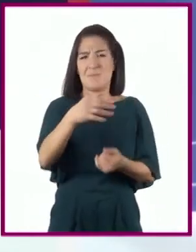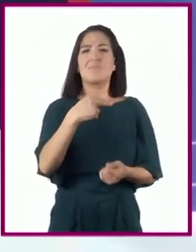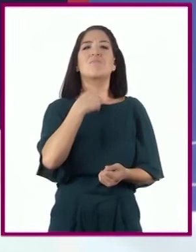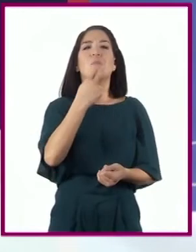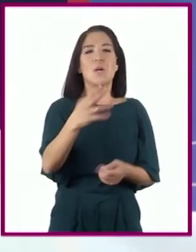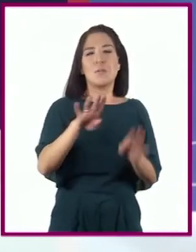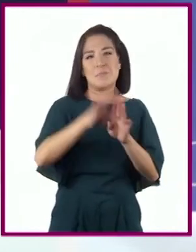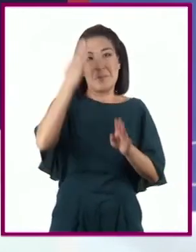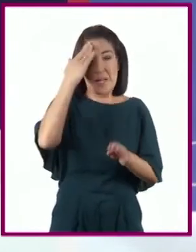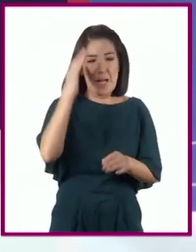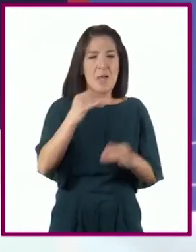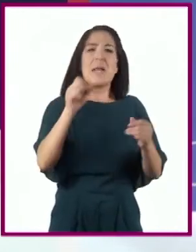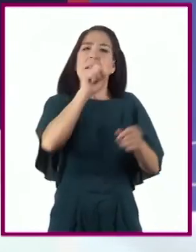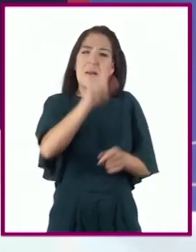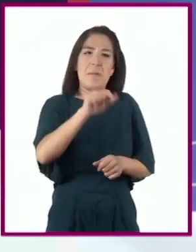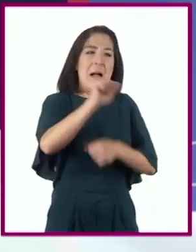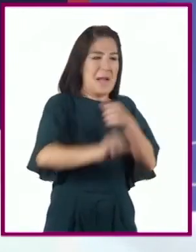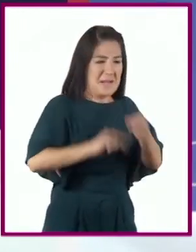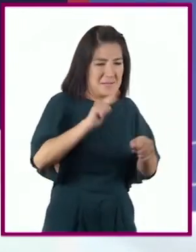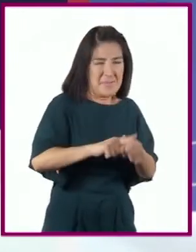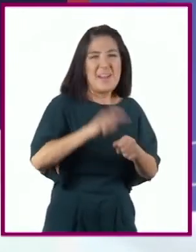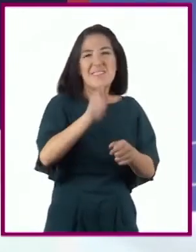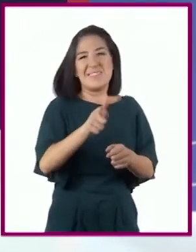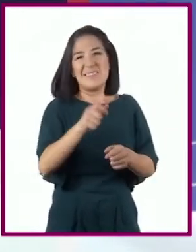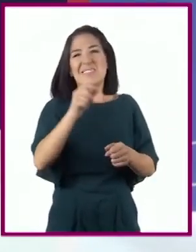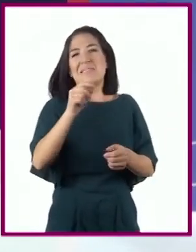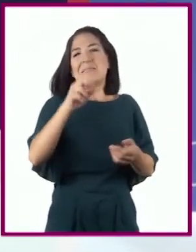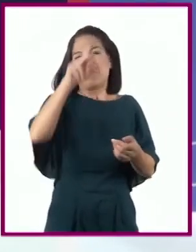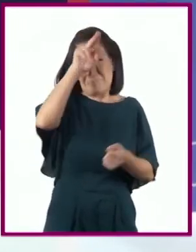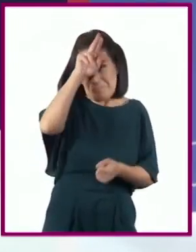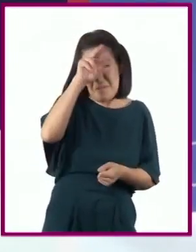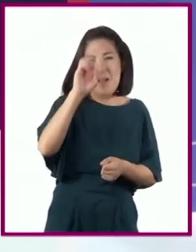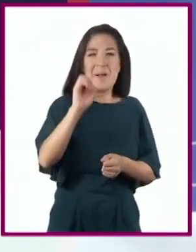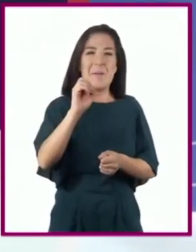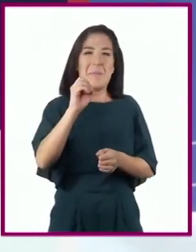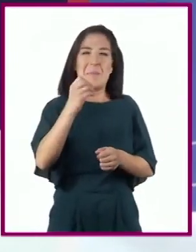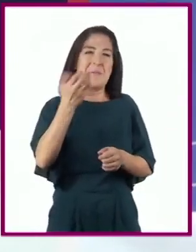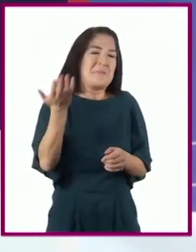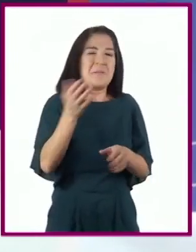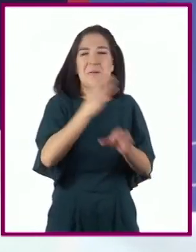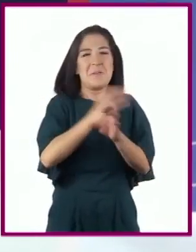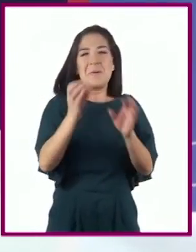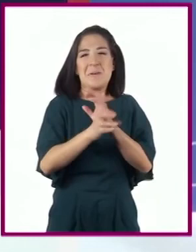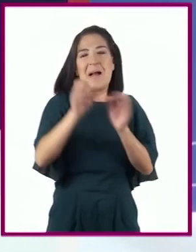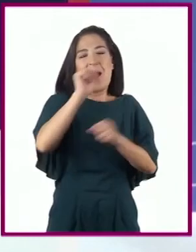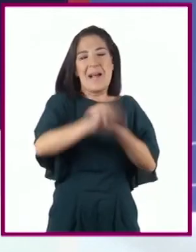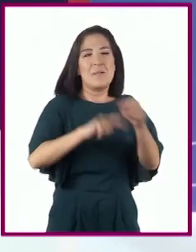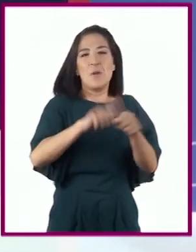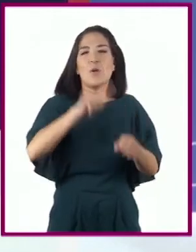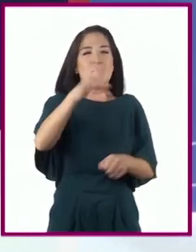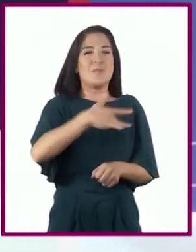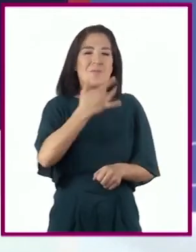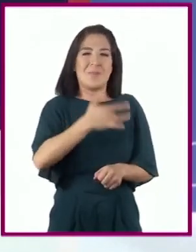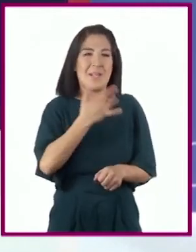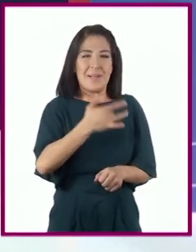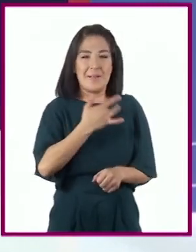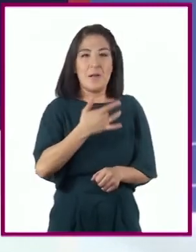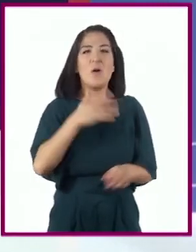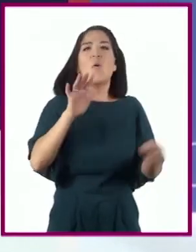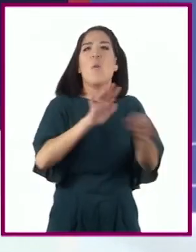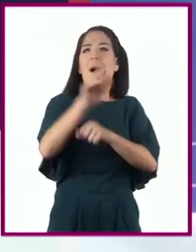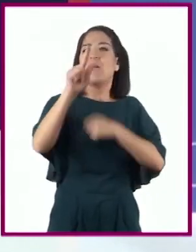un insecto o a un anfibio. ¿Qué contarían ellos? ¿Cómo nos verán a nosotros los humanos? ¿Cuál sería su